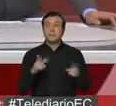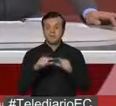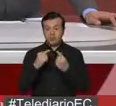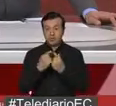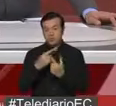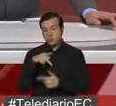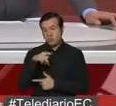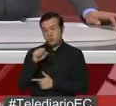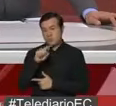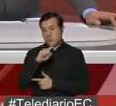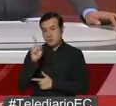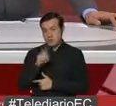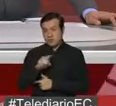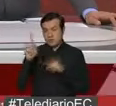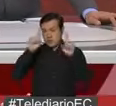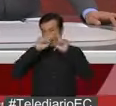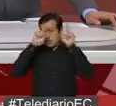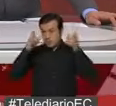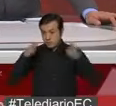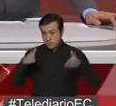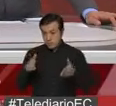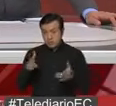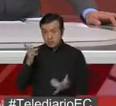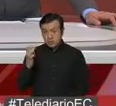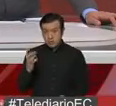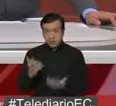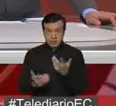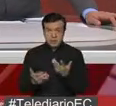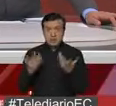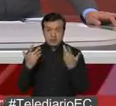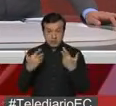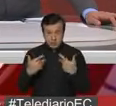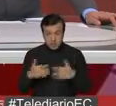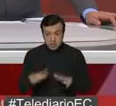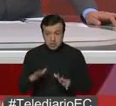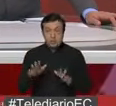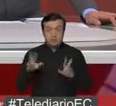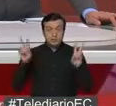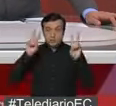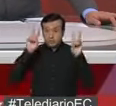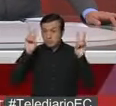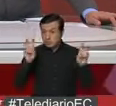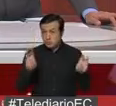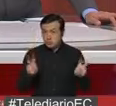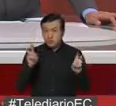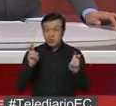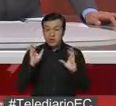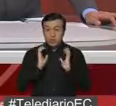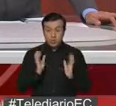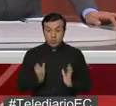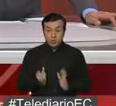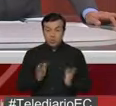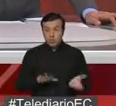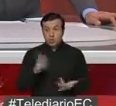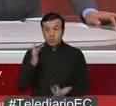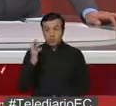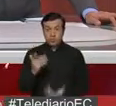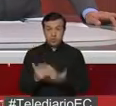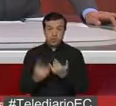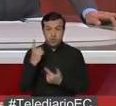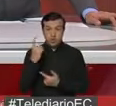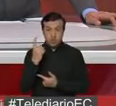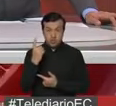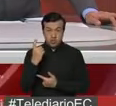semana, una empresa exequial informaba que pasaron el tema de la cremación de cadáveres de 11